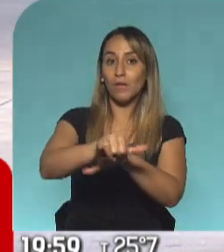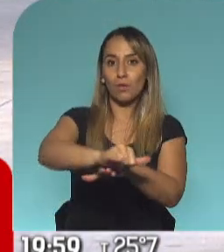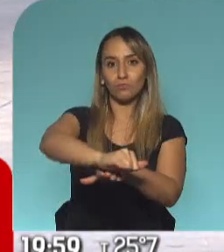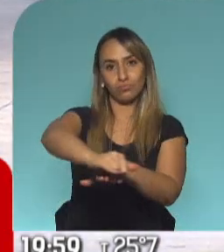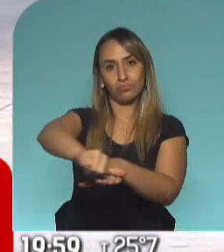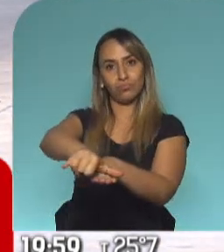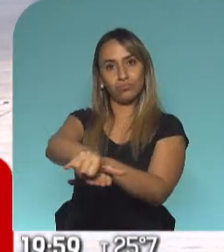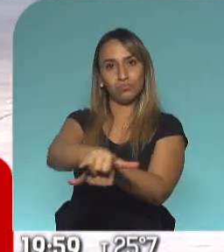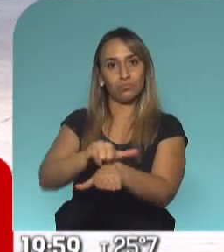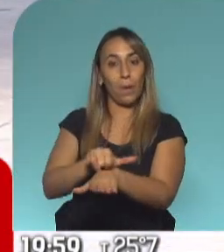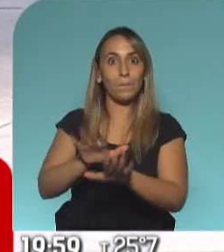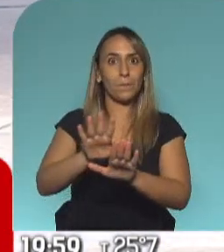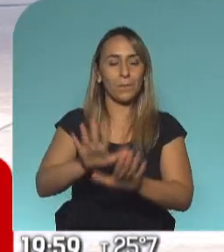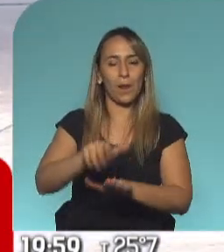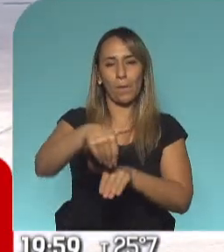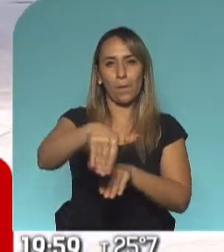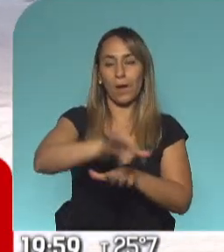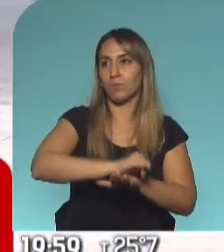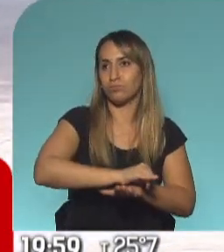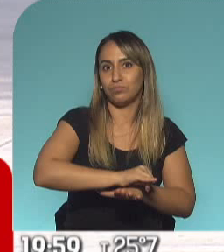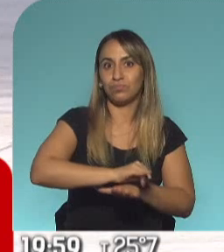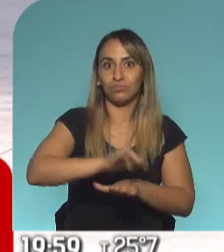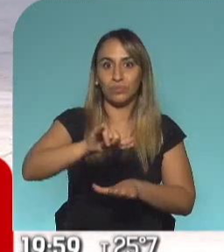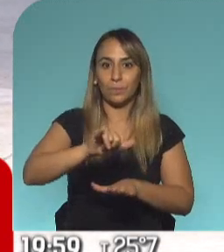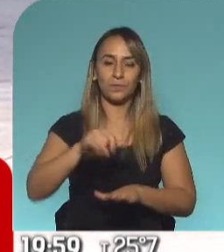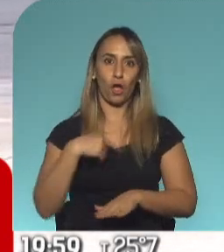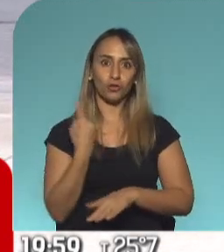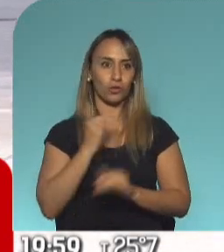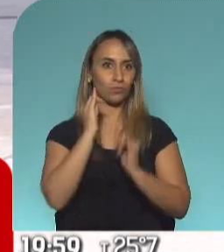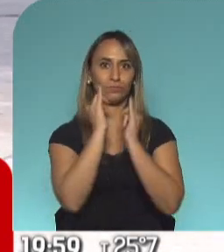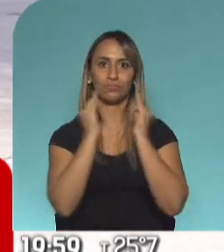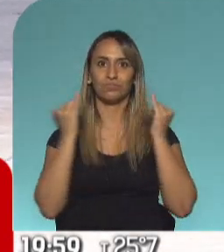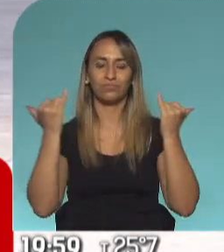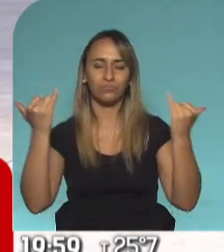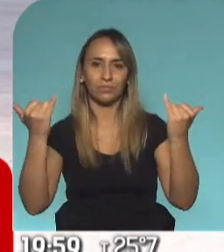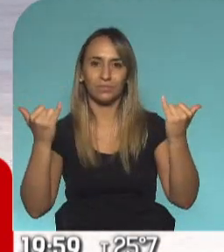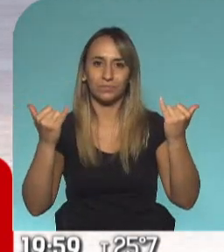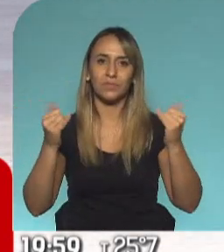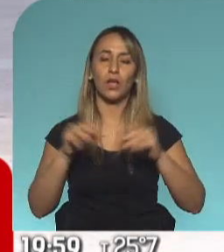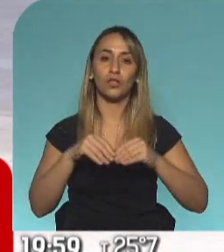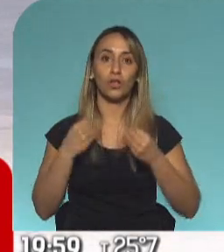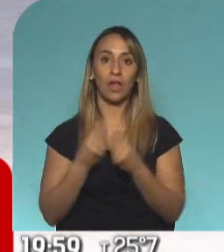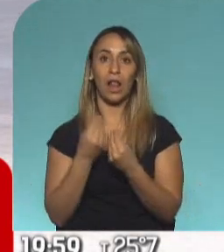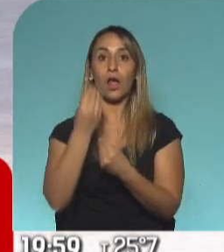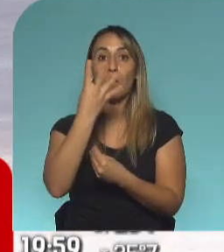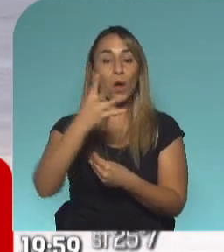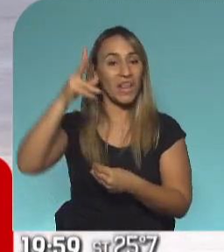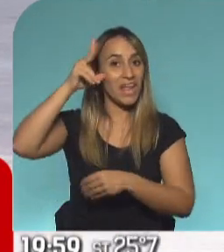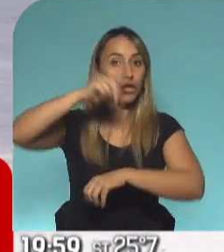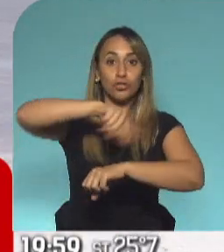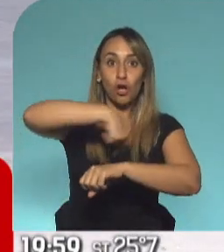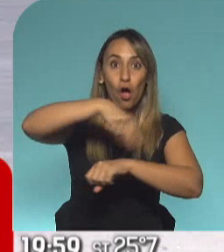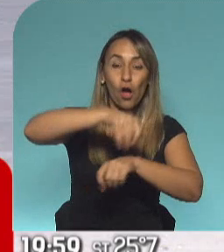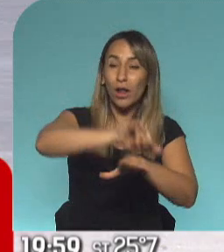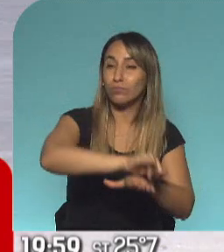Aquí muchos medios de comunicación, una gran cobertura. Son 48 horas de